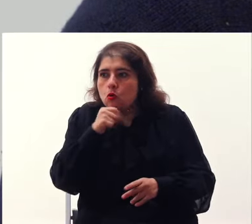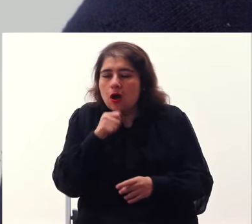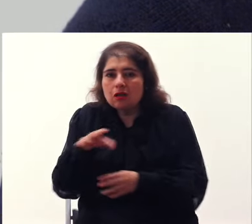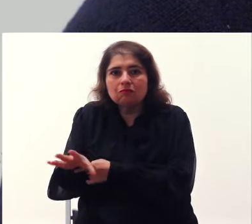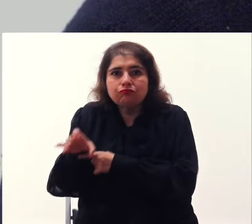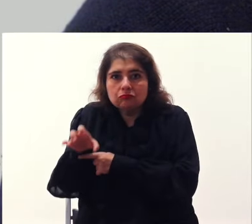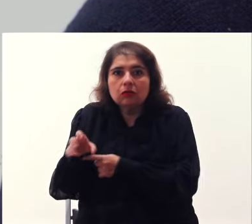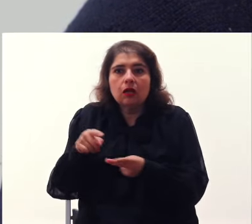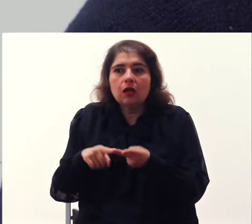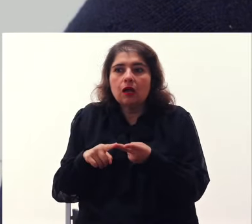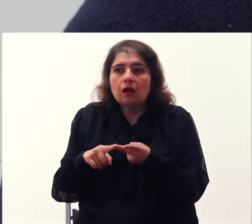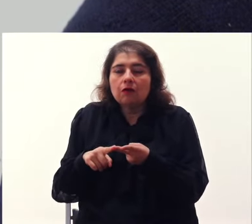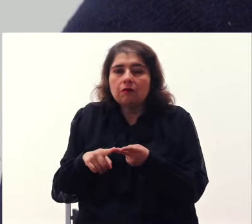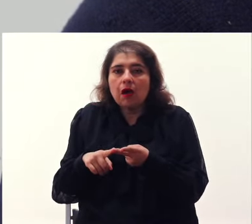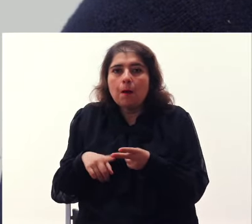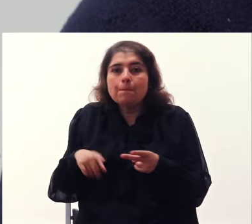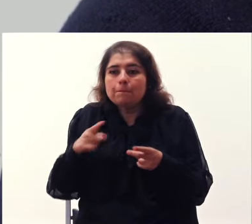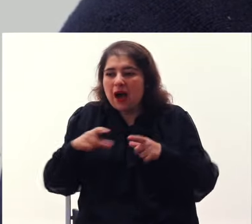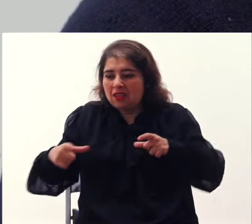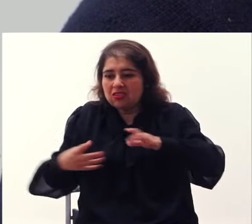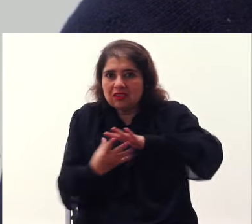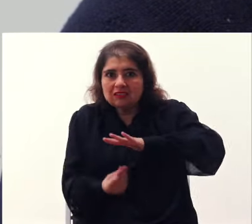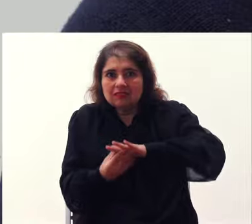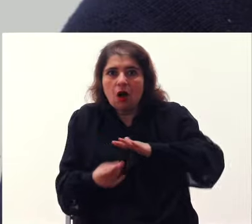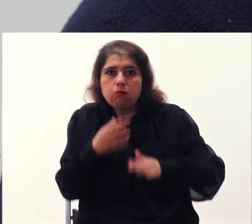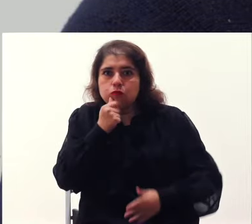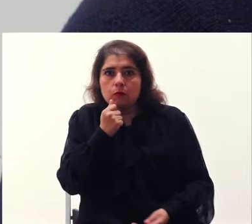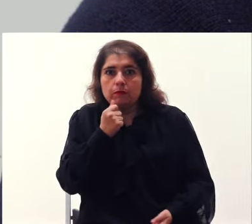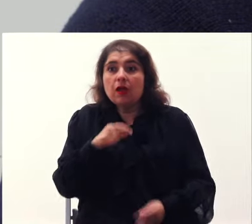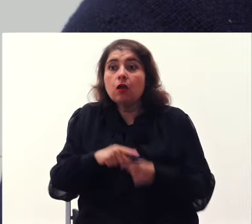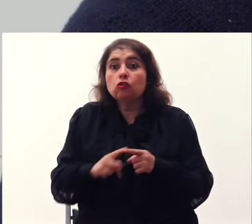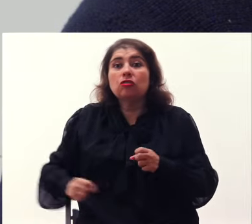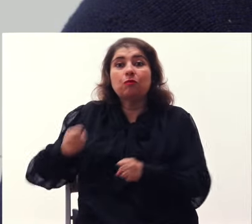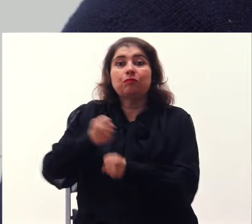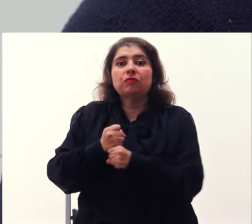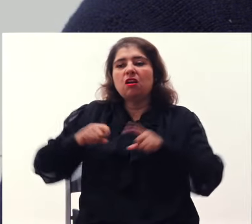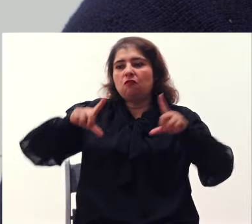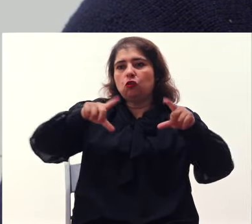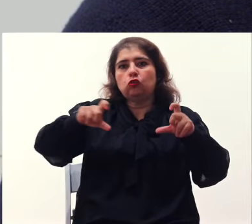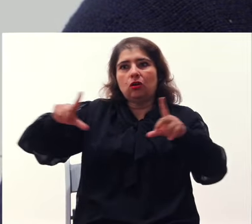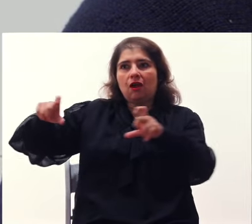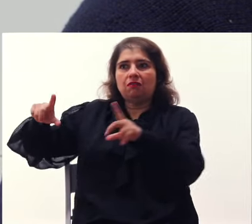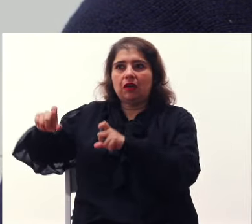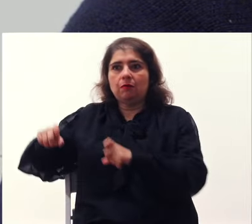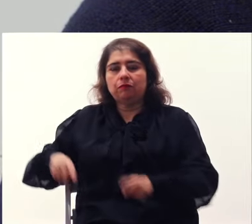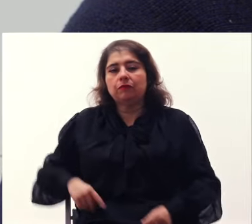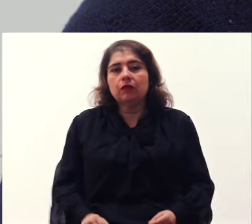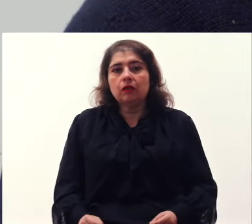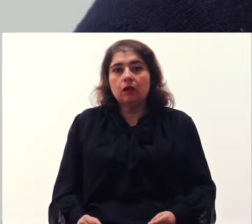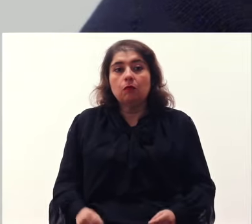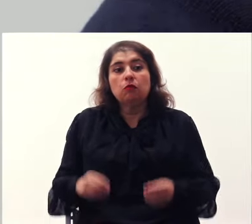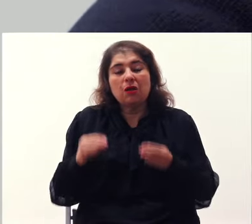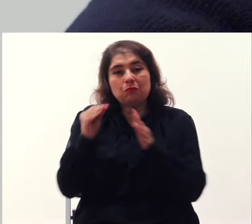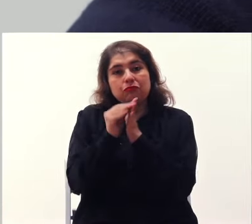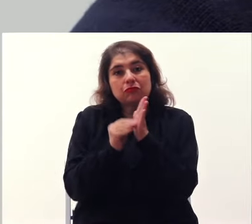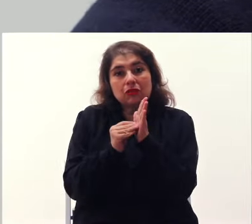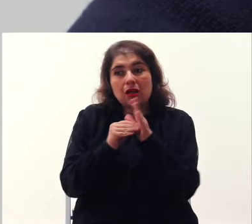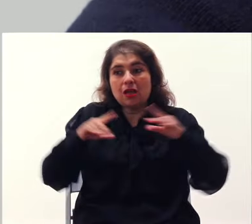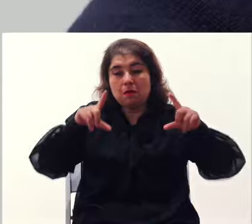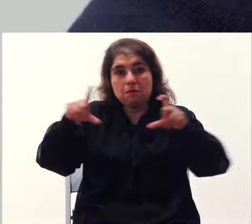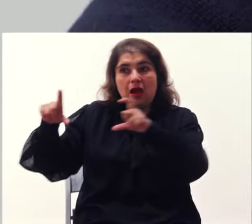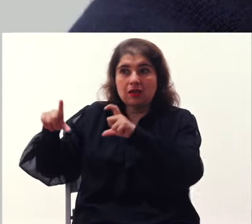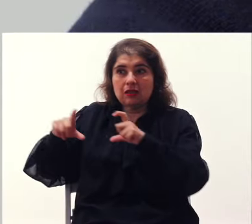no queda documento, no queda matriz. Y la fotografía entonces comienza a tomar el lugar de la matriz, de, como este registro